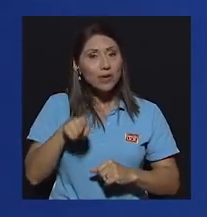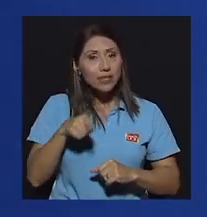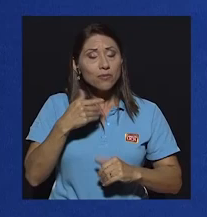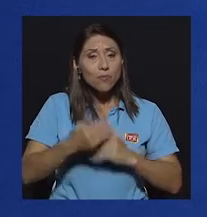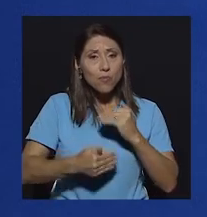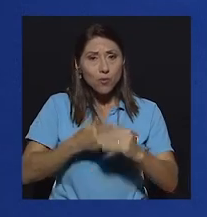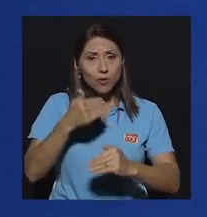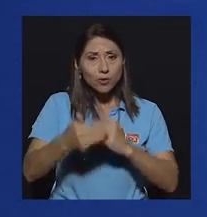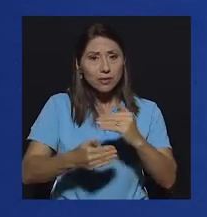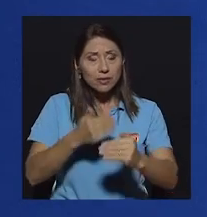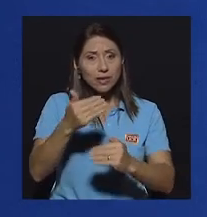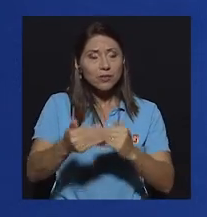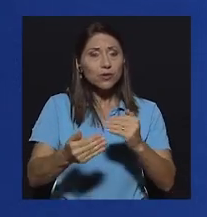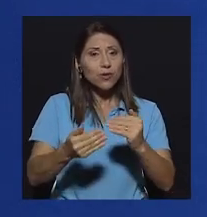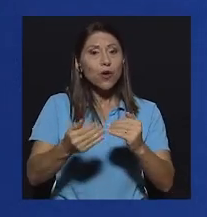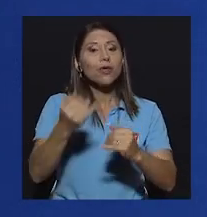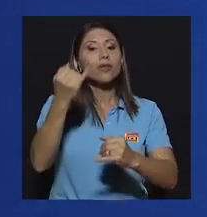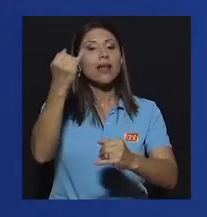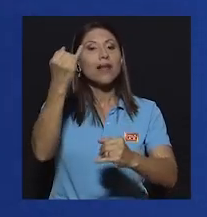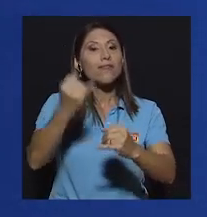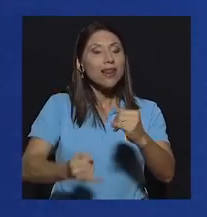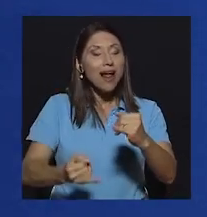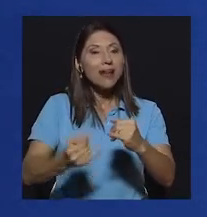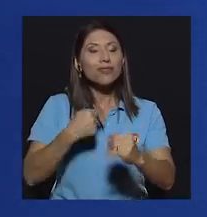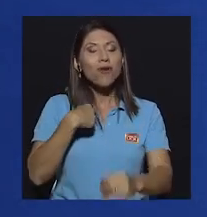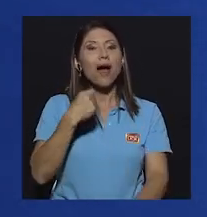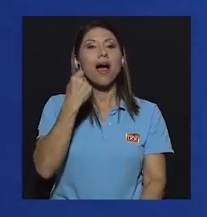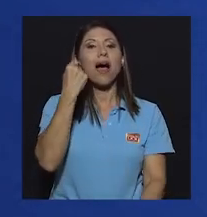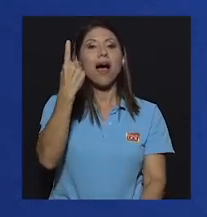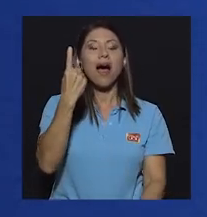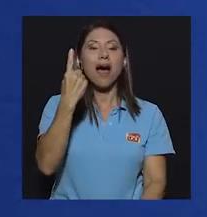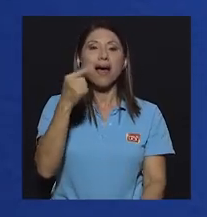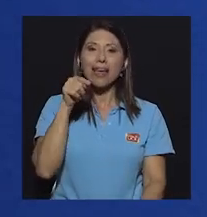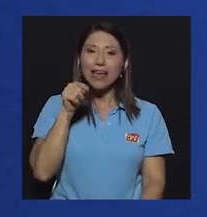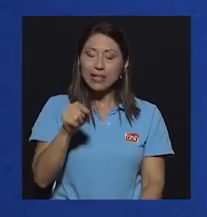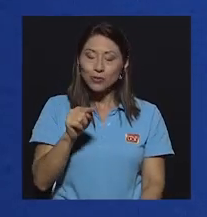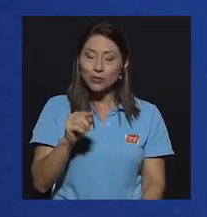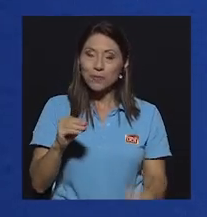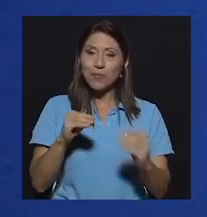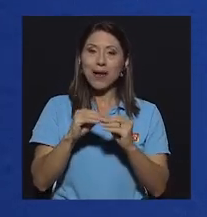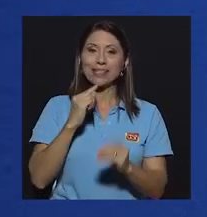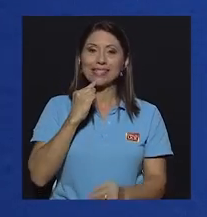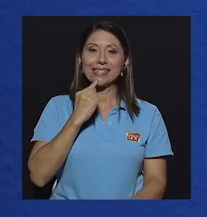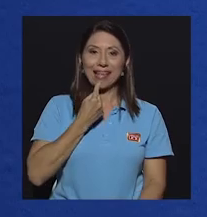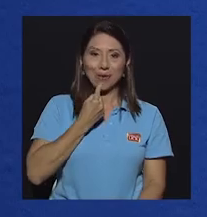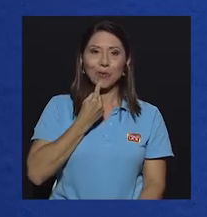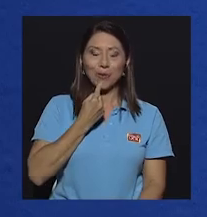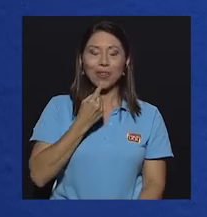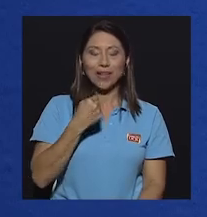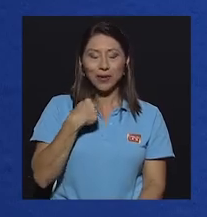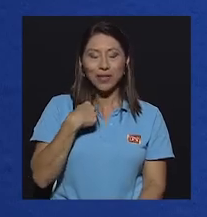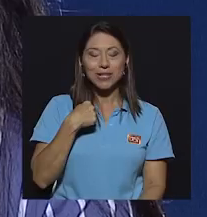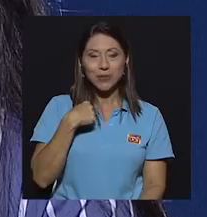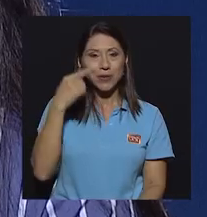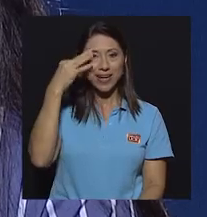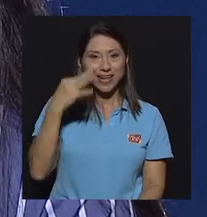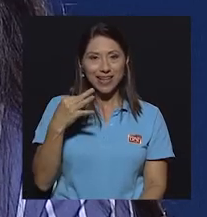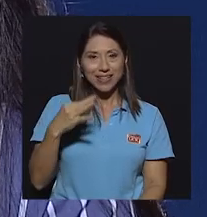y es, bueno, al final del documental, Gigi te hace una pregunta, ¿no? Ajá, sí. ¿Qué te